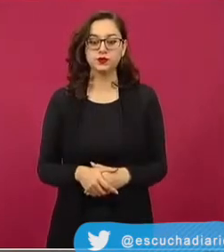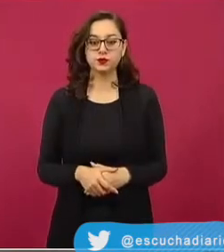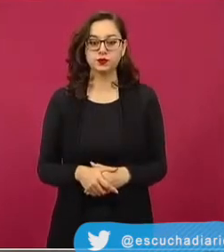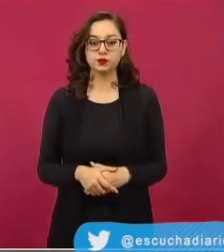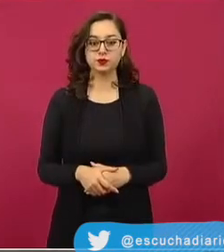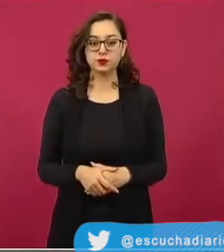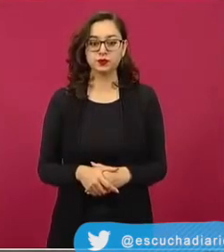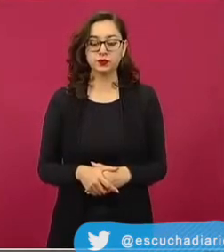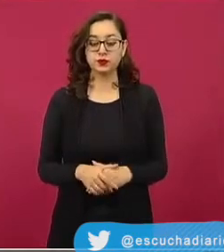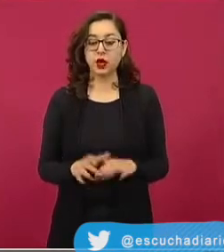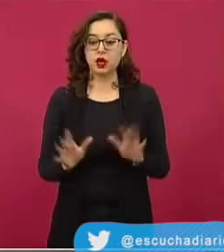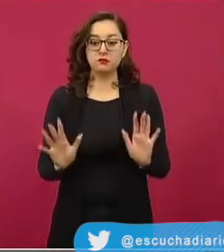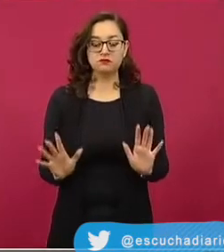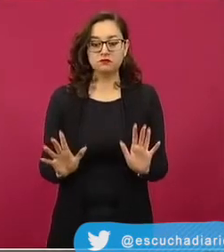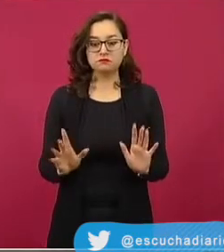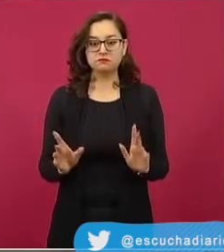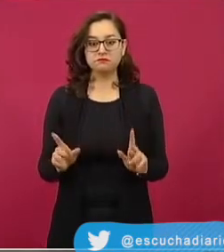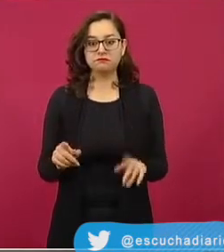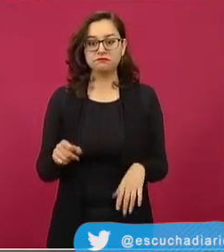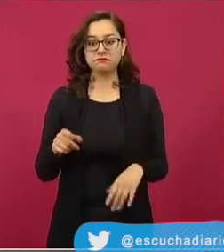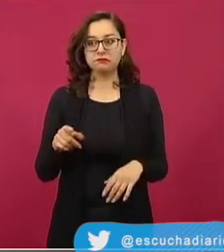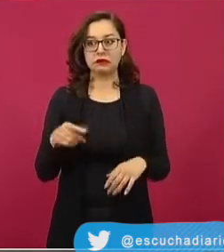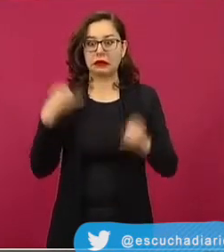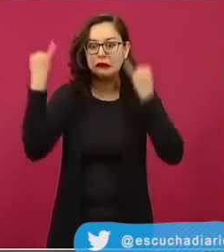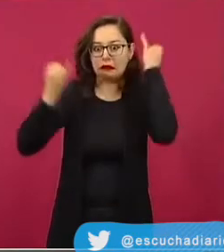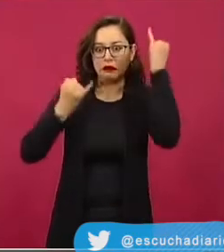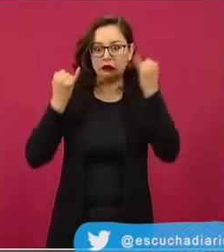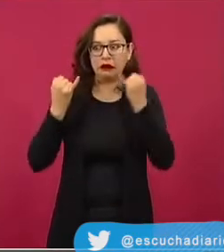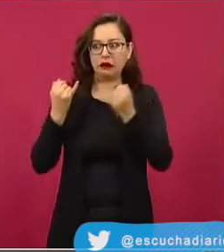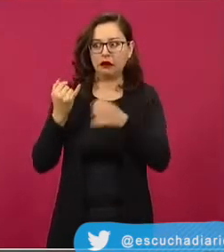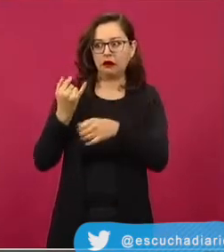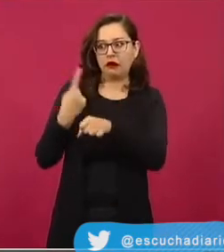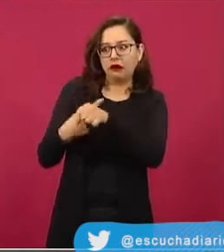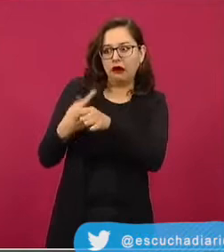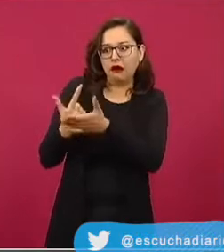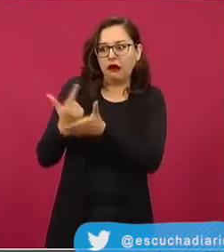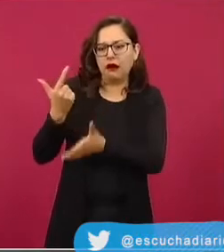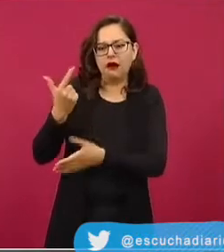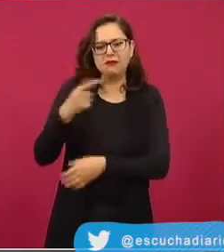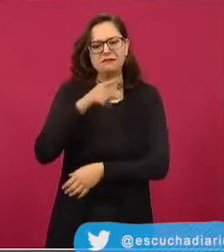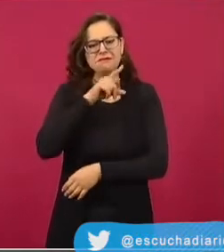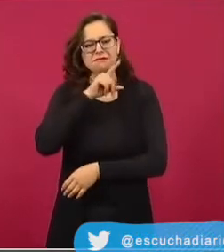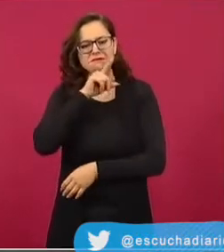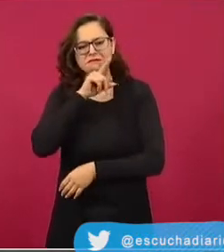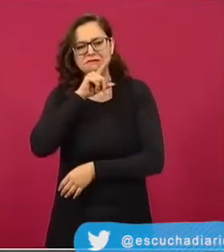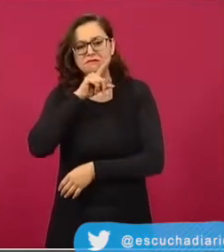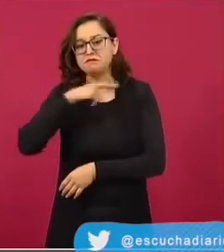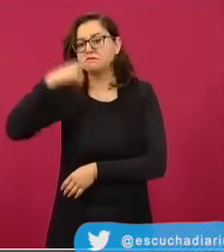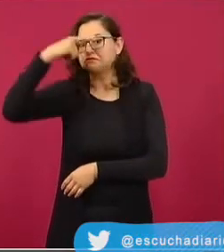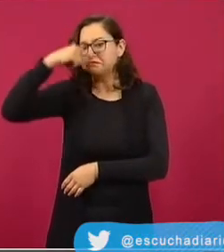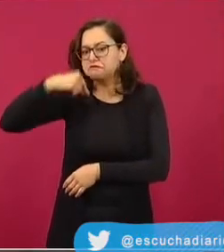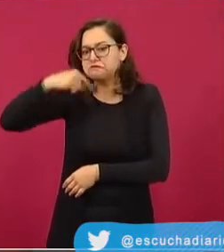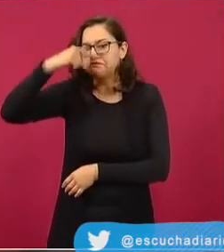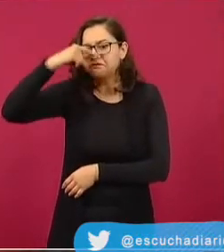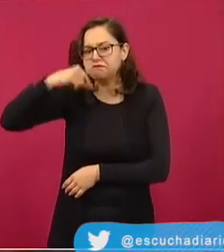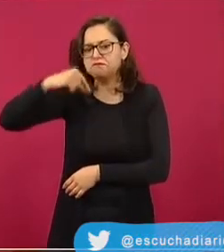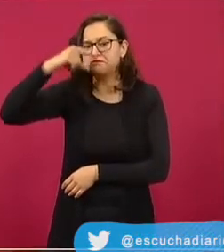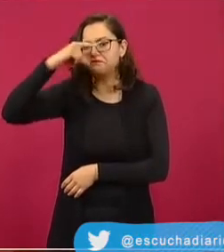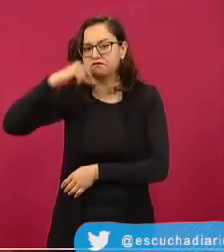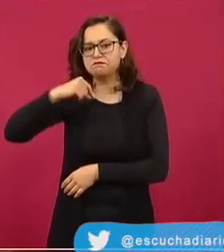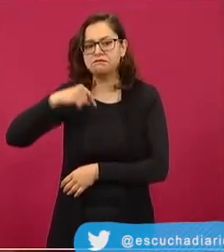4 contratos para la adquisición de vacunas han concluido y además se cuenta con la reserva del sistema kóvacs